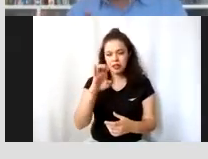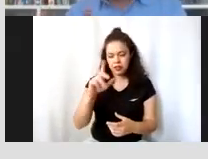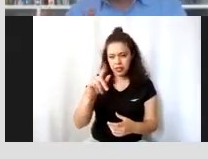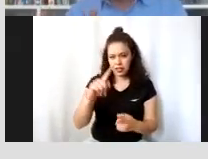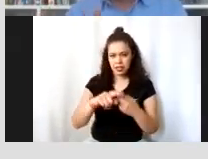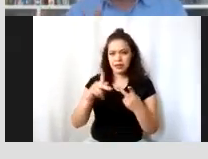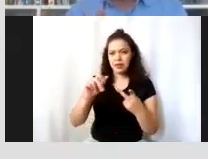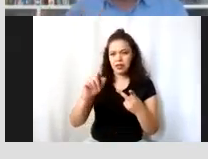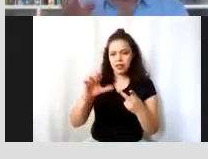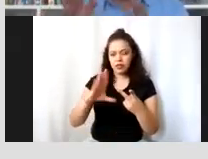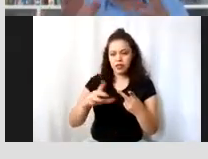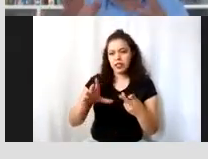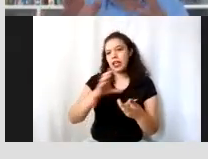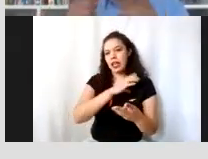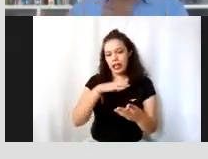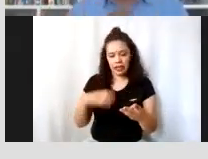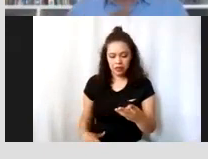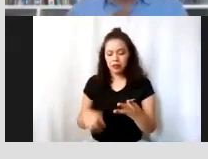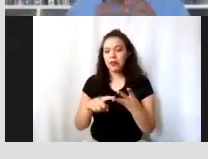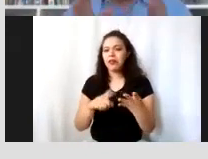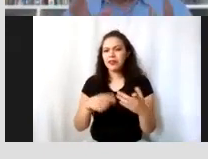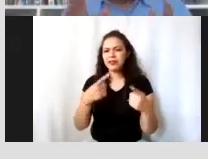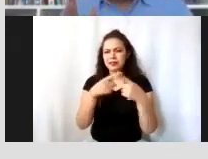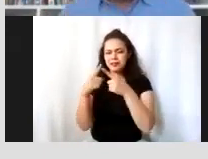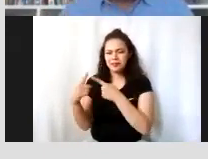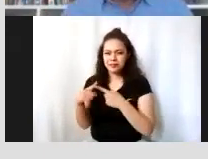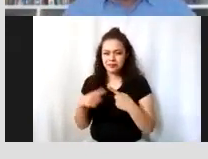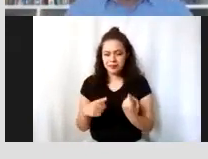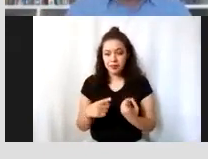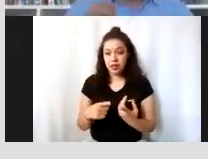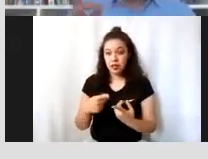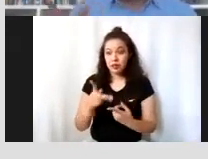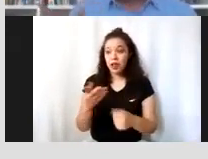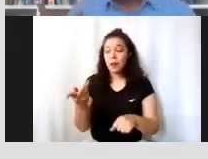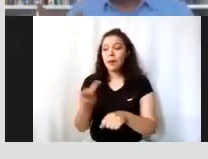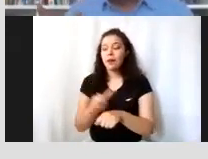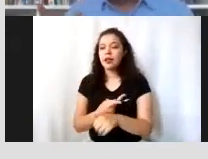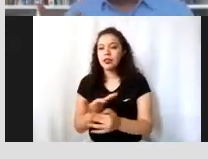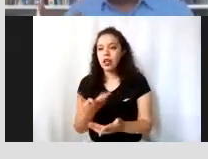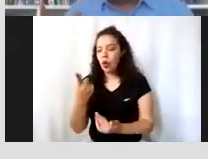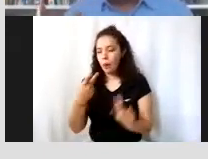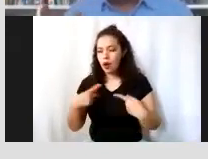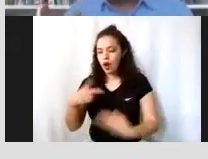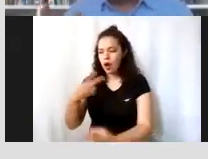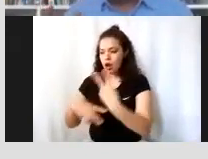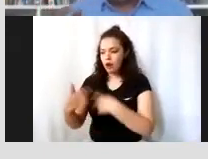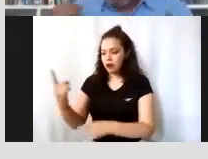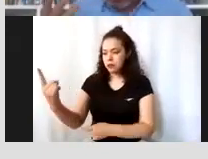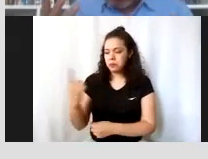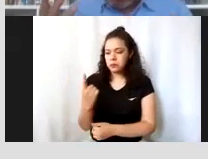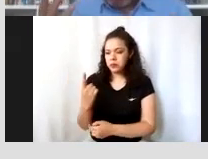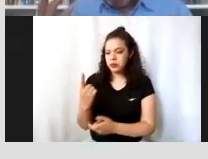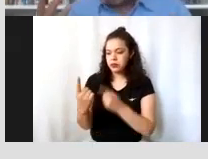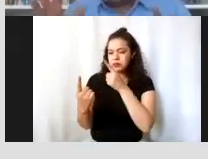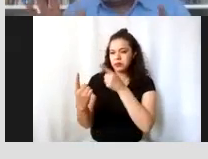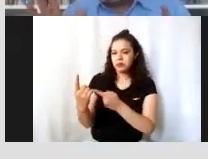pentecostés, católicos, etcétera. Todas son variantes del cristianismo. Pero ¿qué va a pasar si un día nos llega una persona que profesa